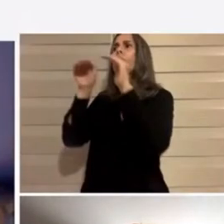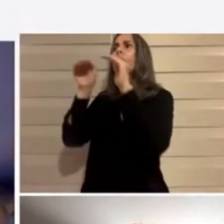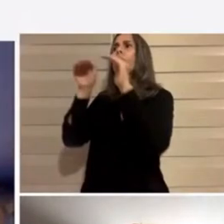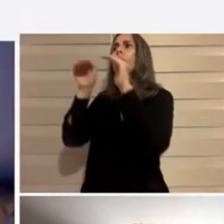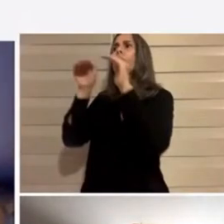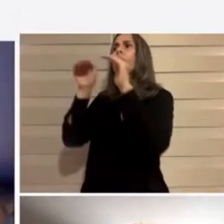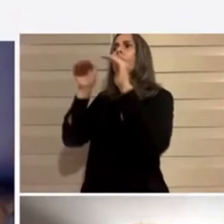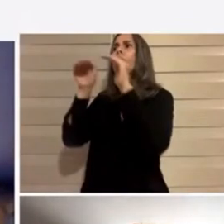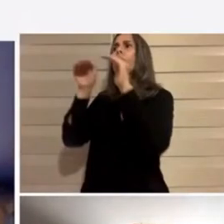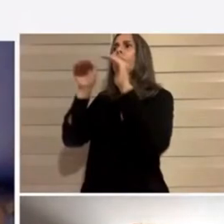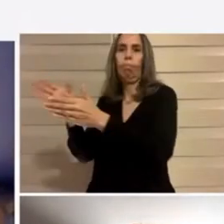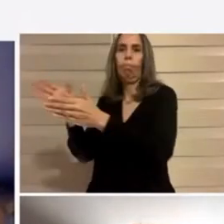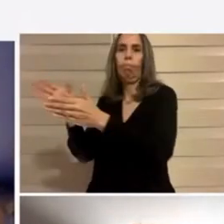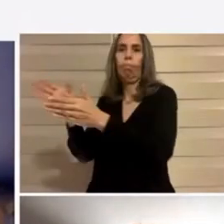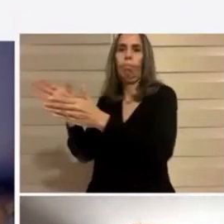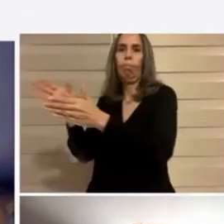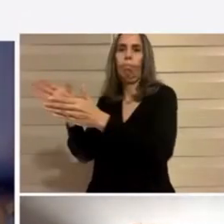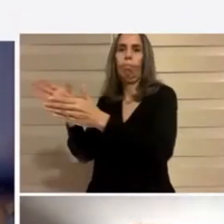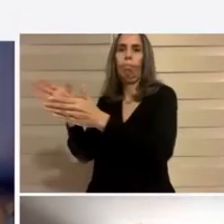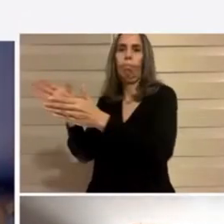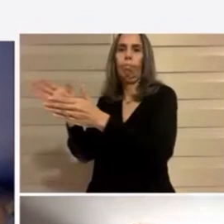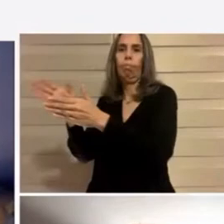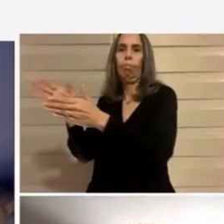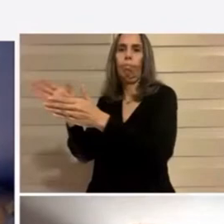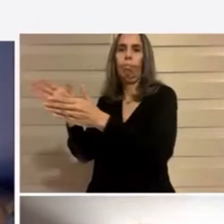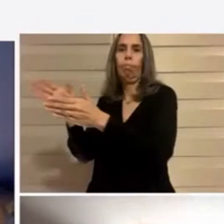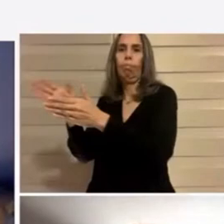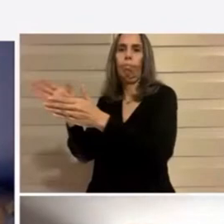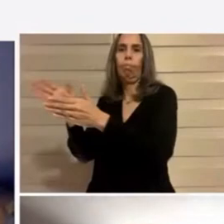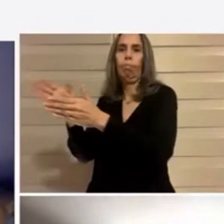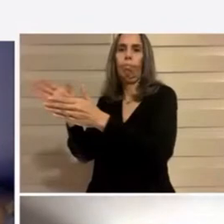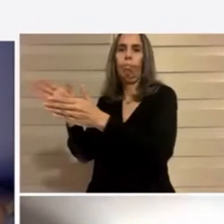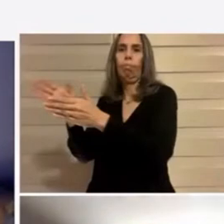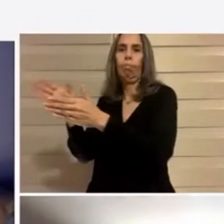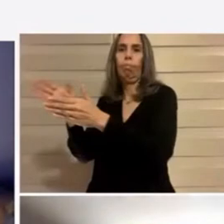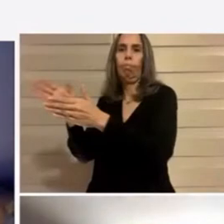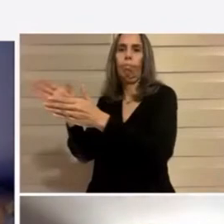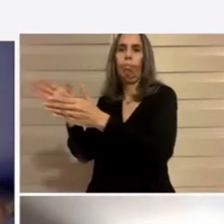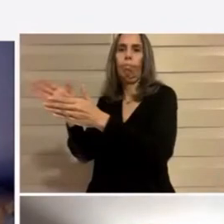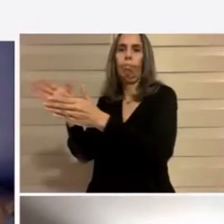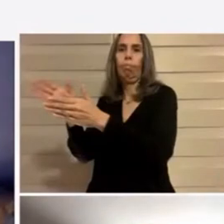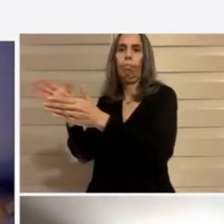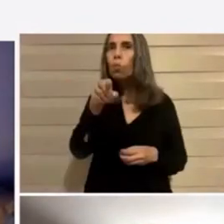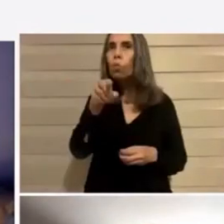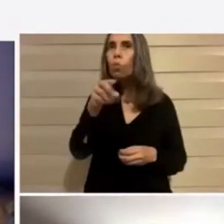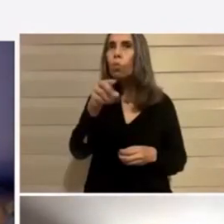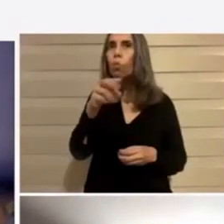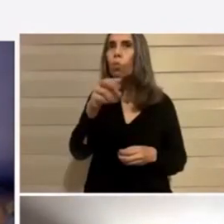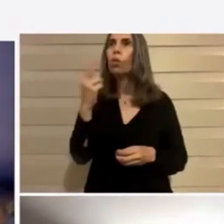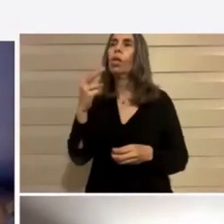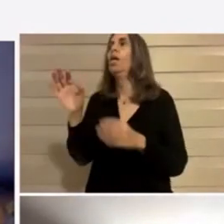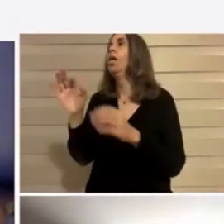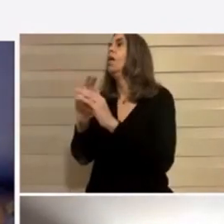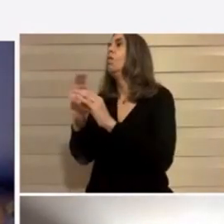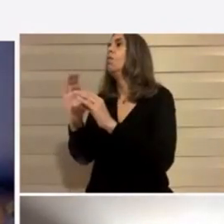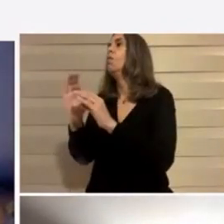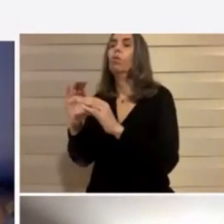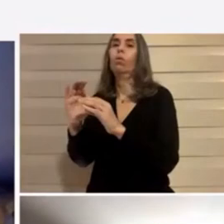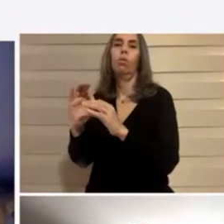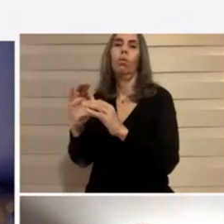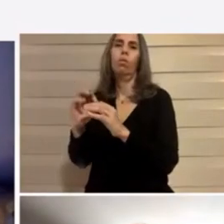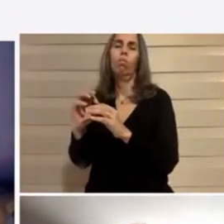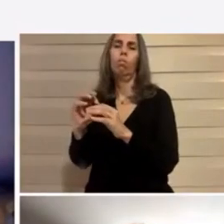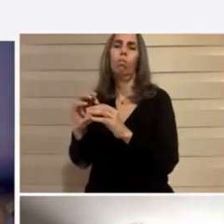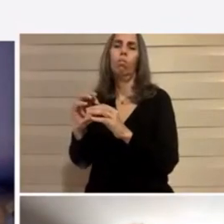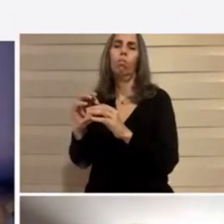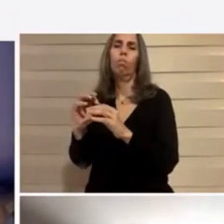de esta ciudad no se mueran, visítenos. Si no quieren visitarnos,